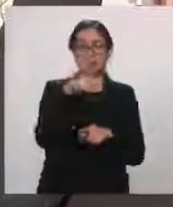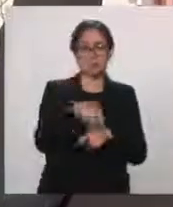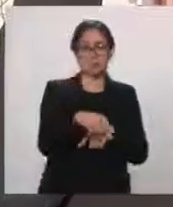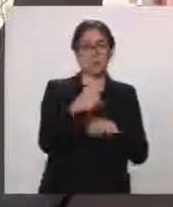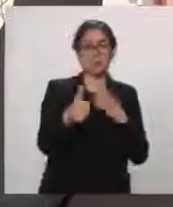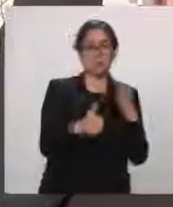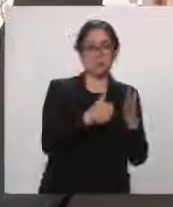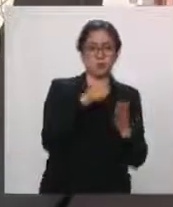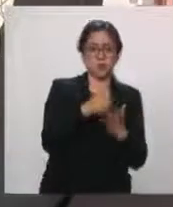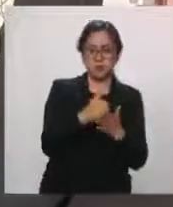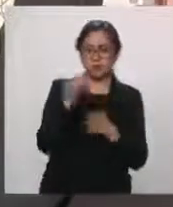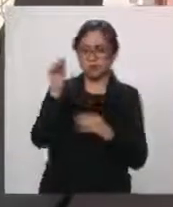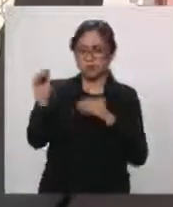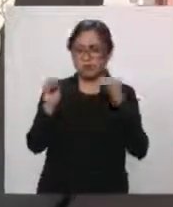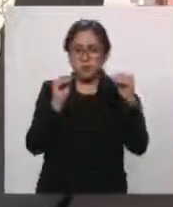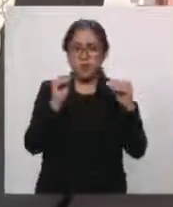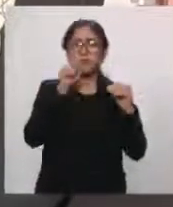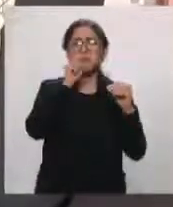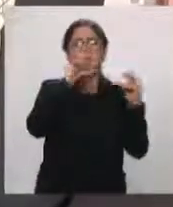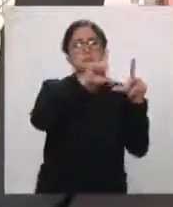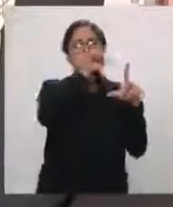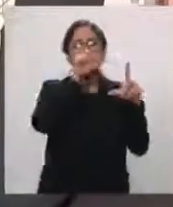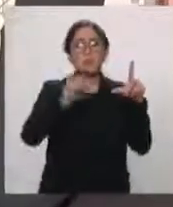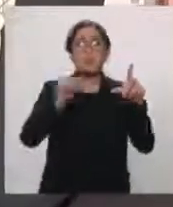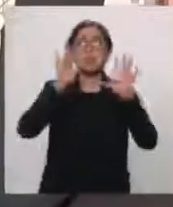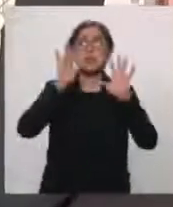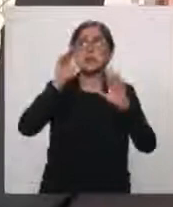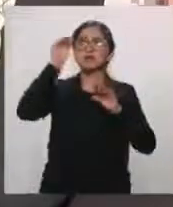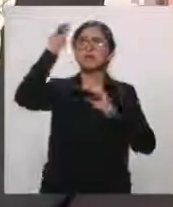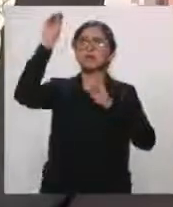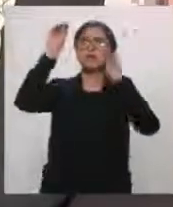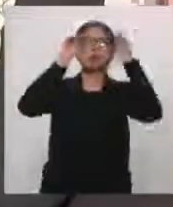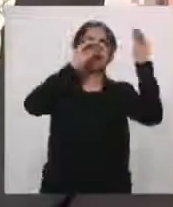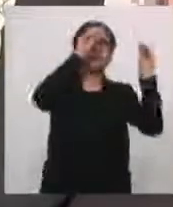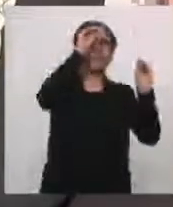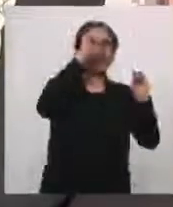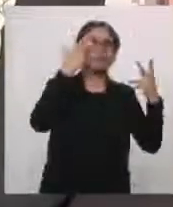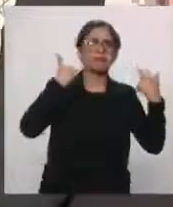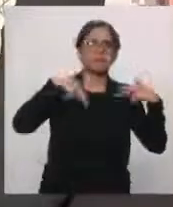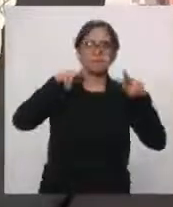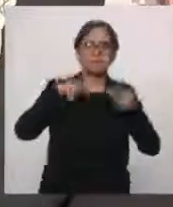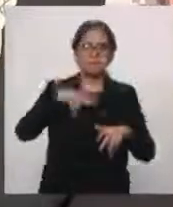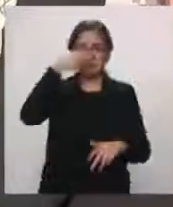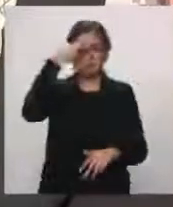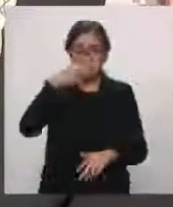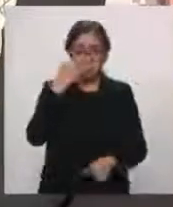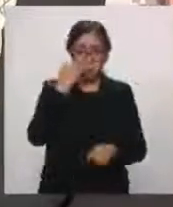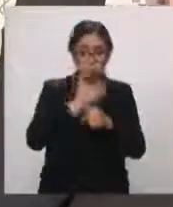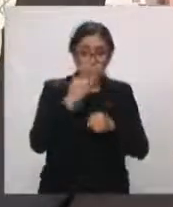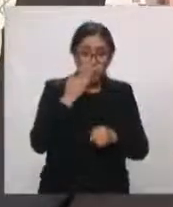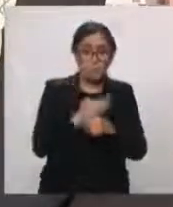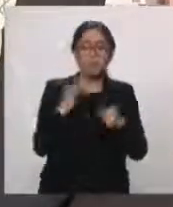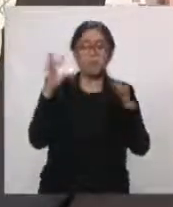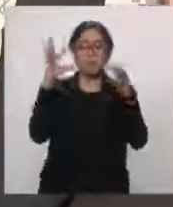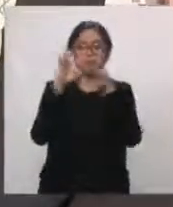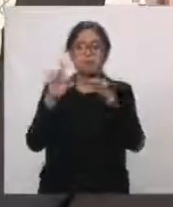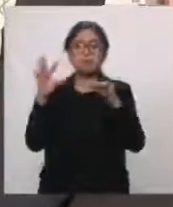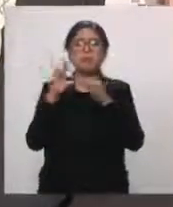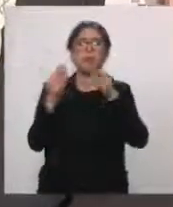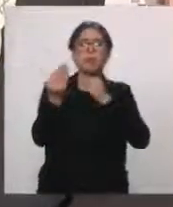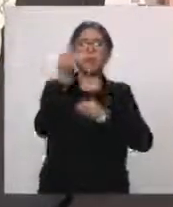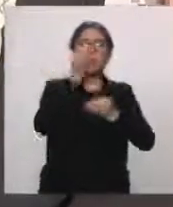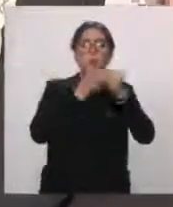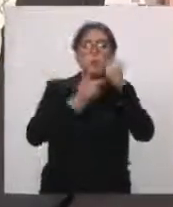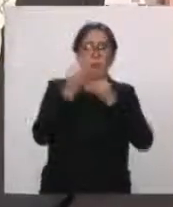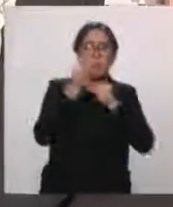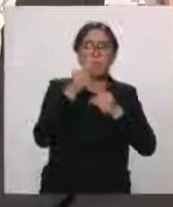todo México comienza a colocarse el decorado patrio, y aquí en casa nos estamos preparando con las historias de los platillos más emblemáticos de esta